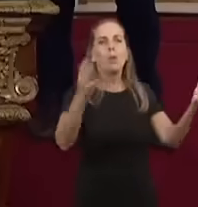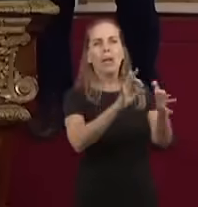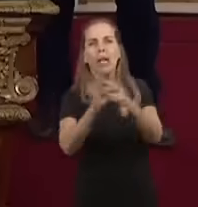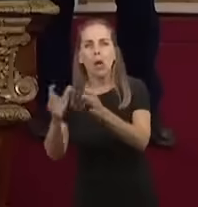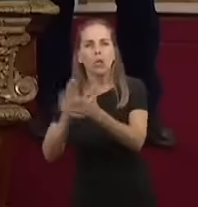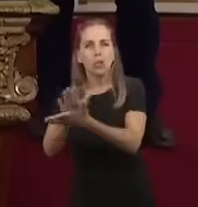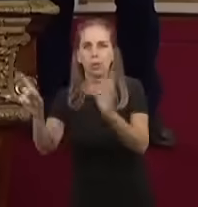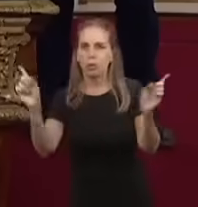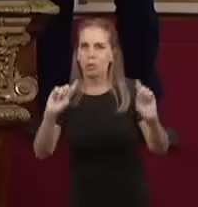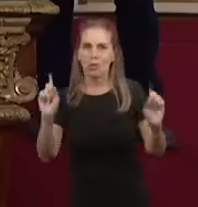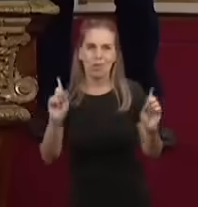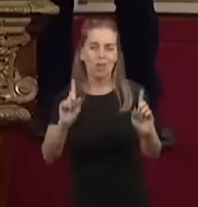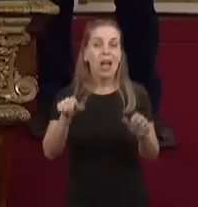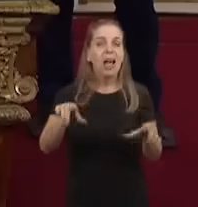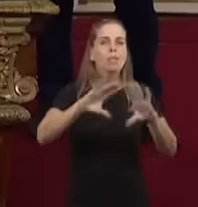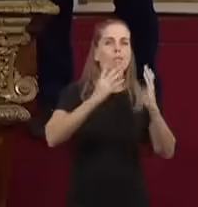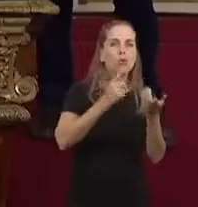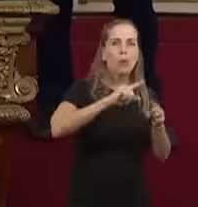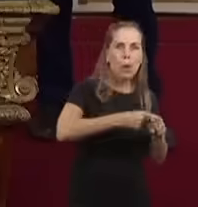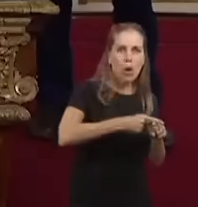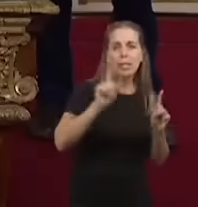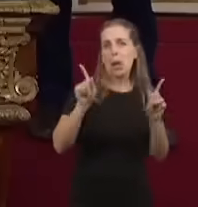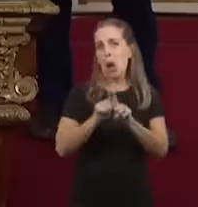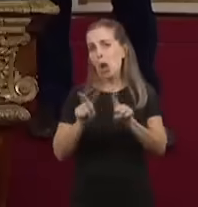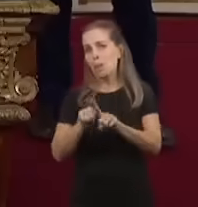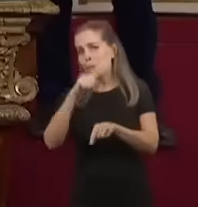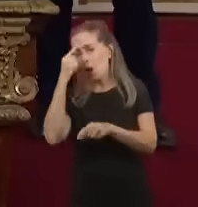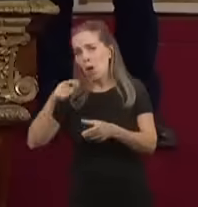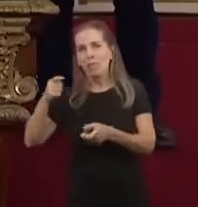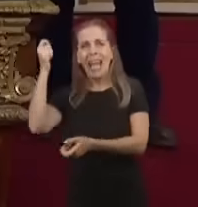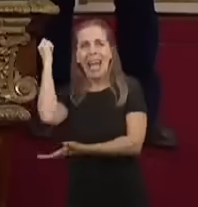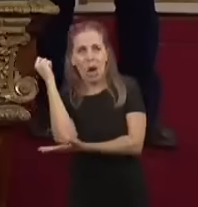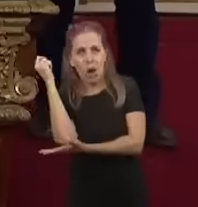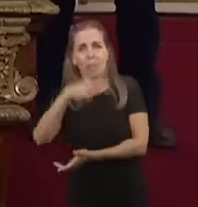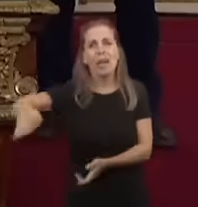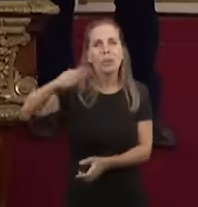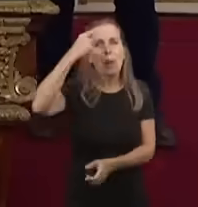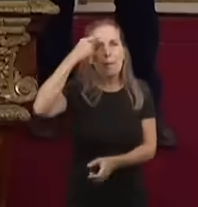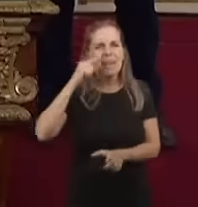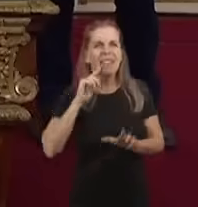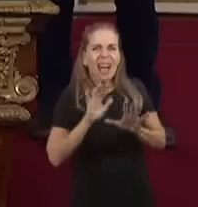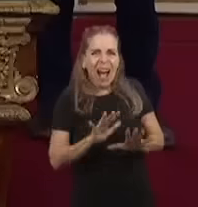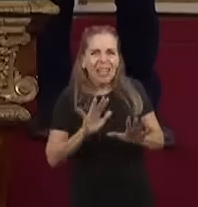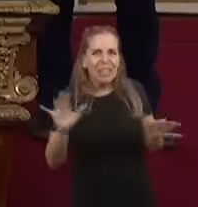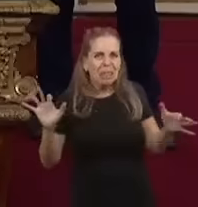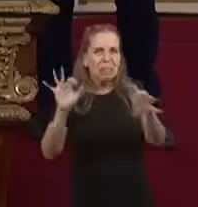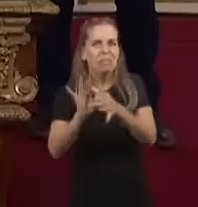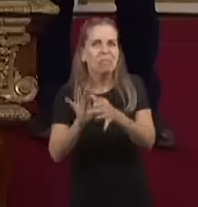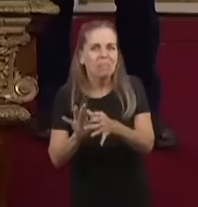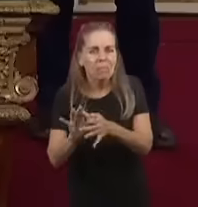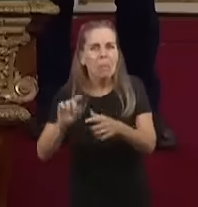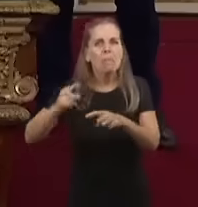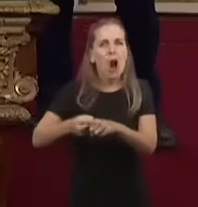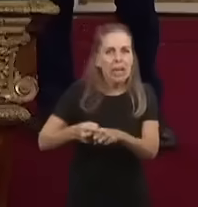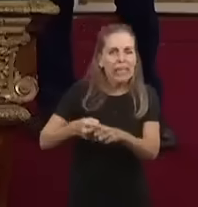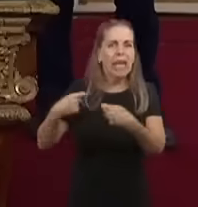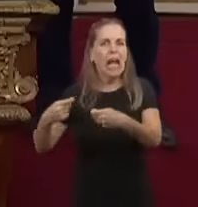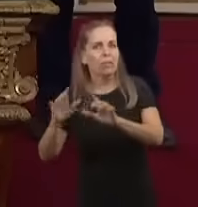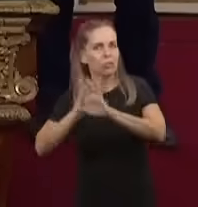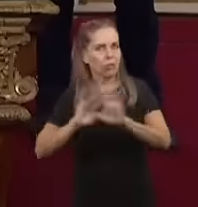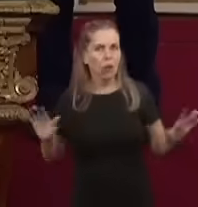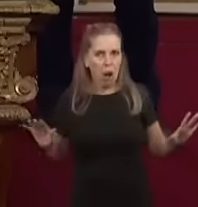aquellos tanto en el mundo de la política como del establishment económico que creen que estos éxitos son coyunturales y que eventualmente tendremos